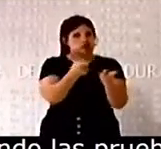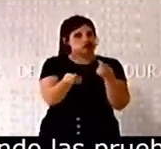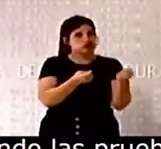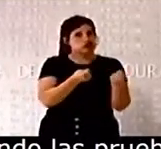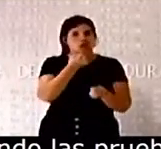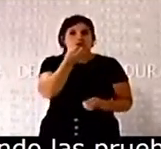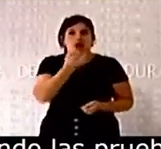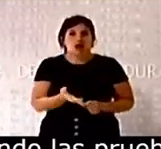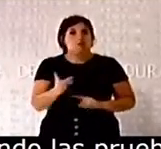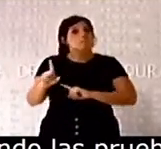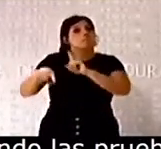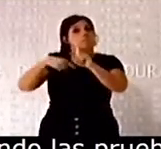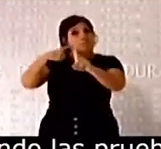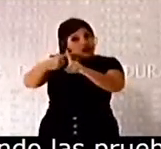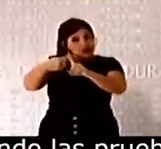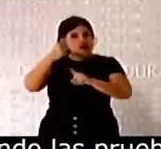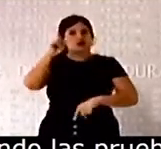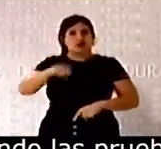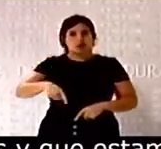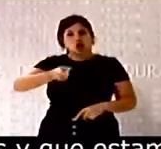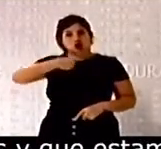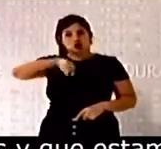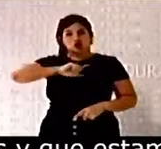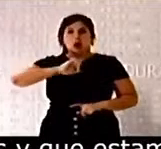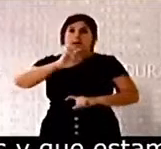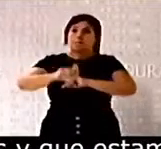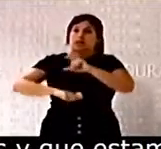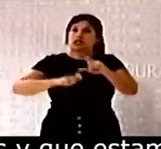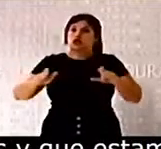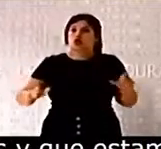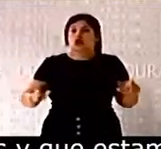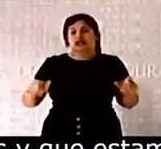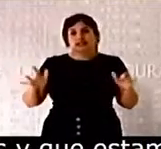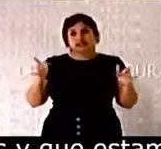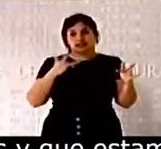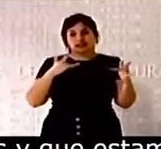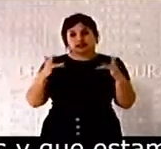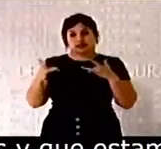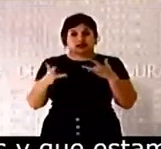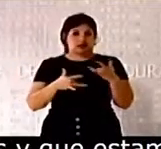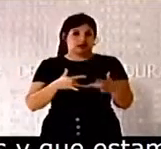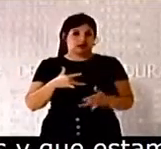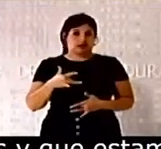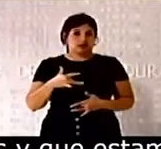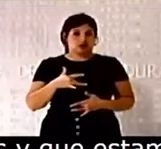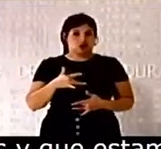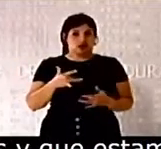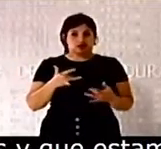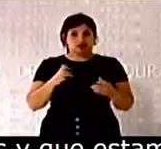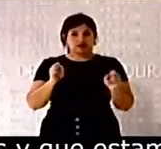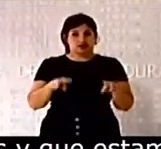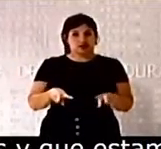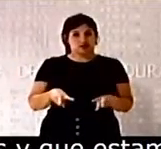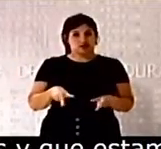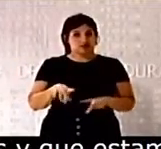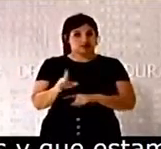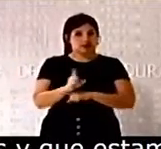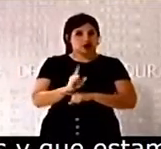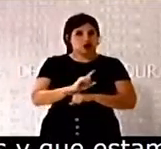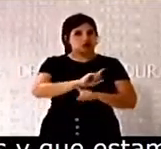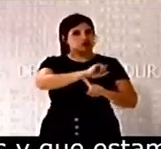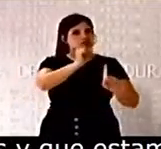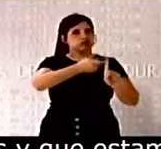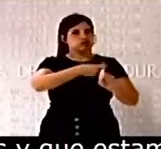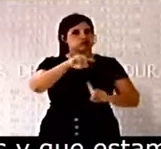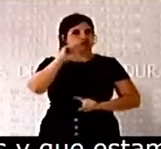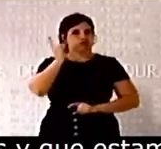estamos diagnosticando a muchas personas de forma muy precoz. Y ese diagnóstico